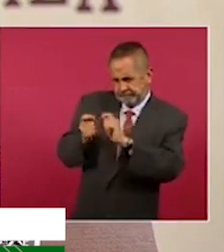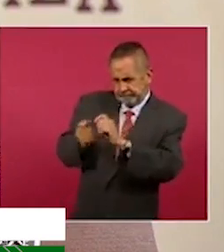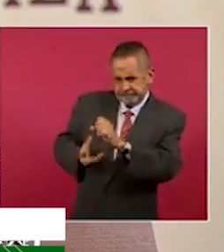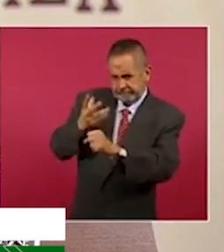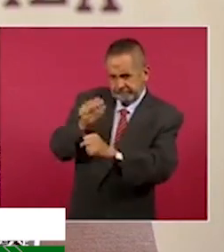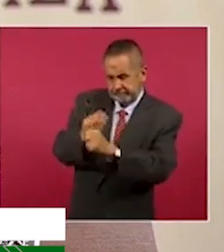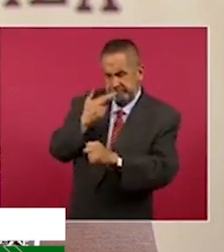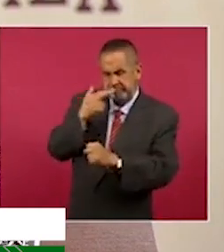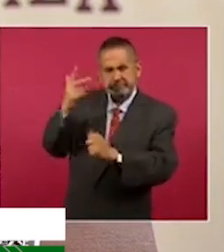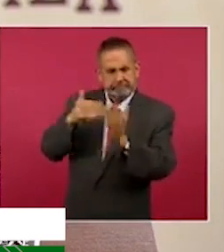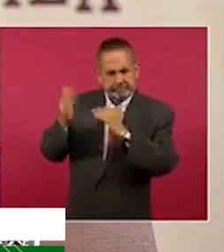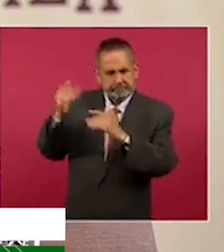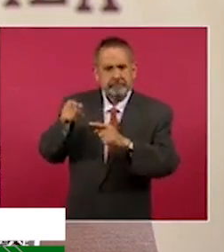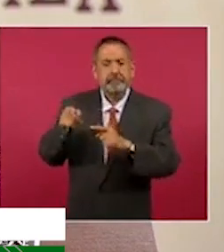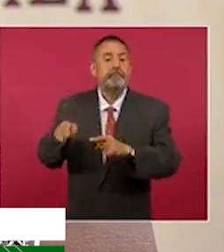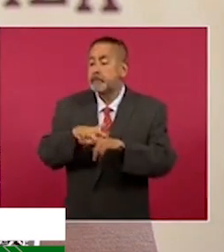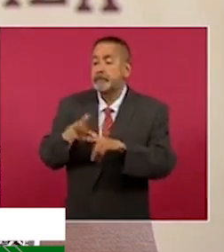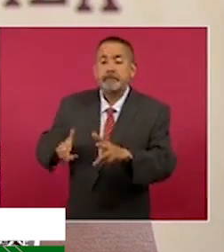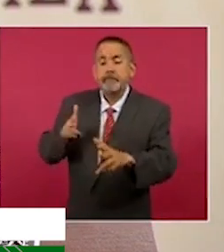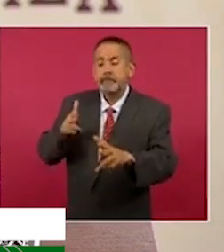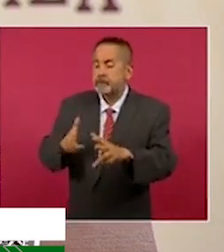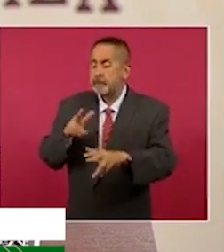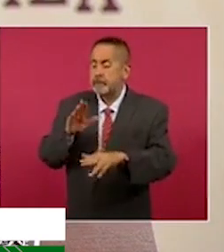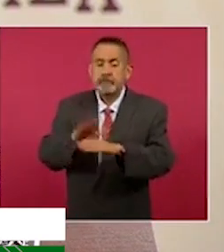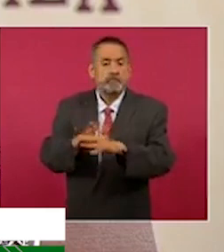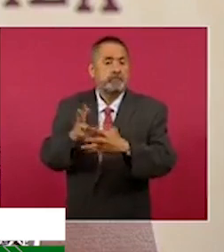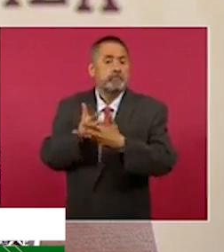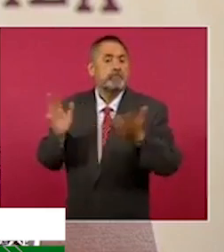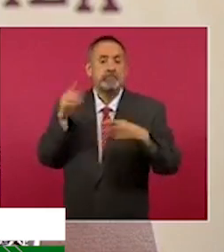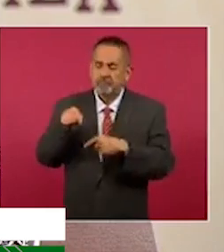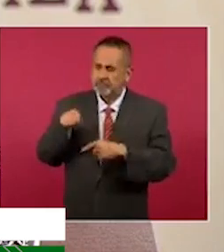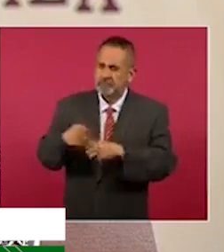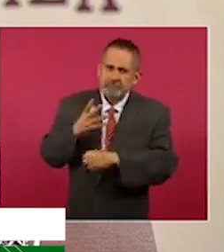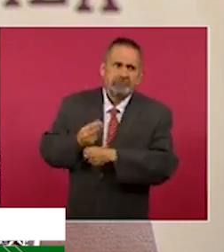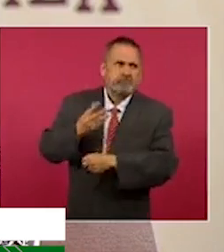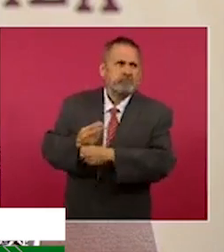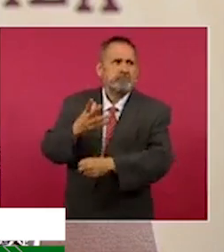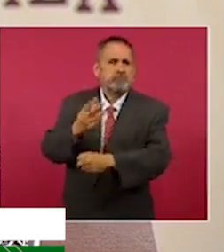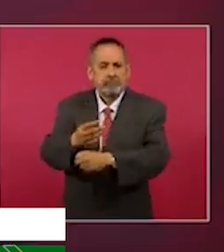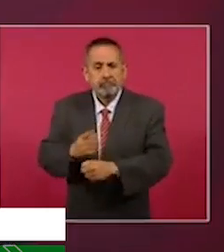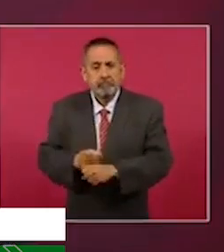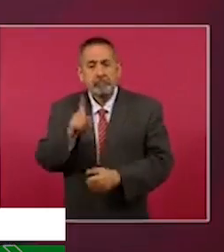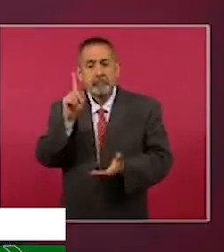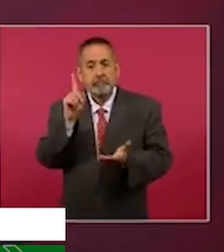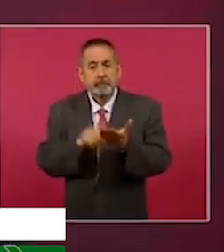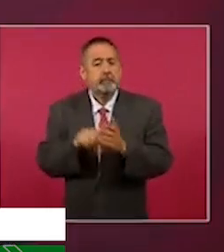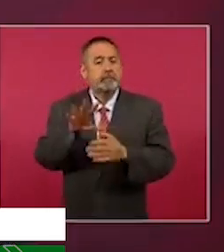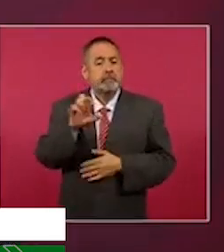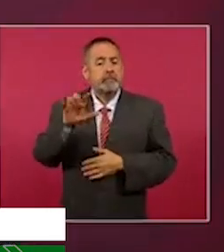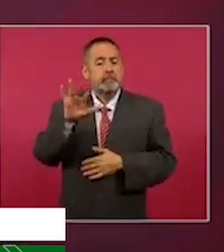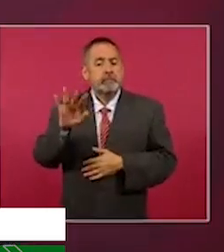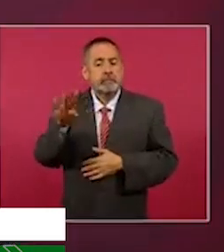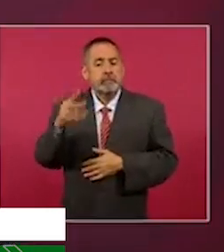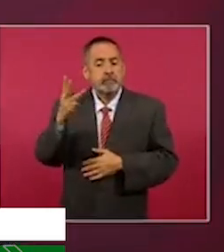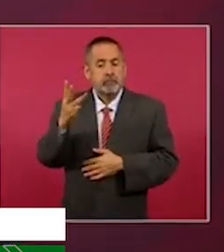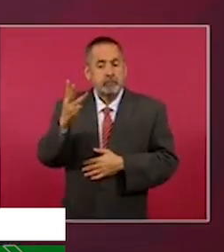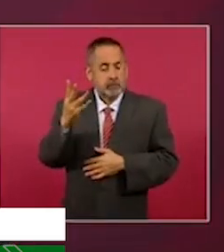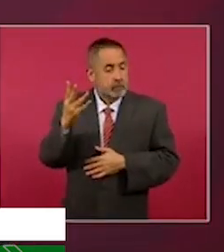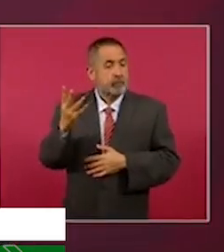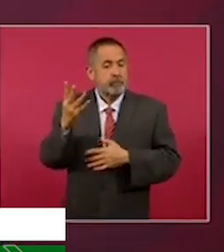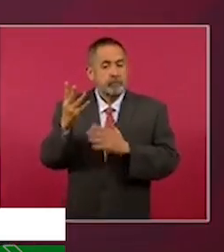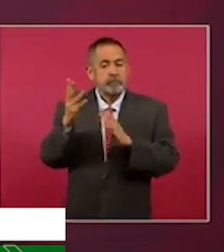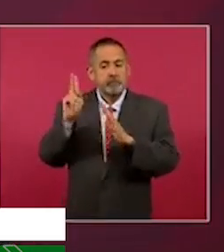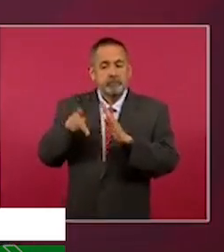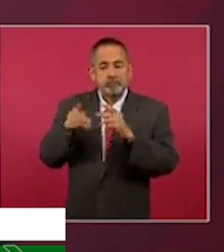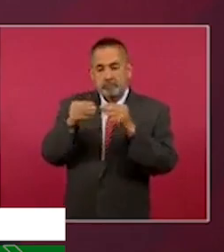obra ferroviaria en construcción más grande del mundo. 1,554 kilómetros